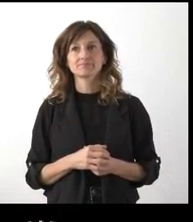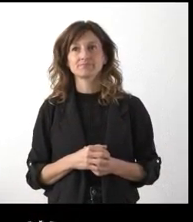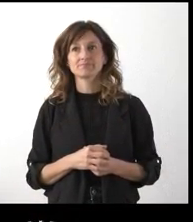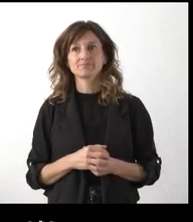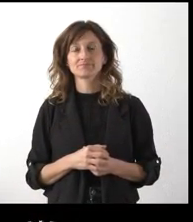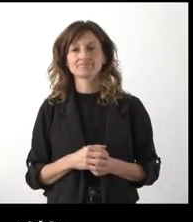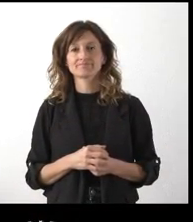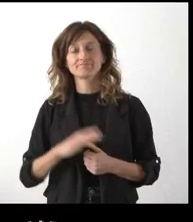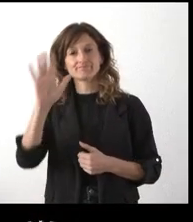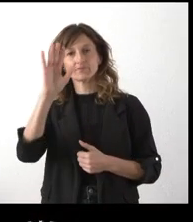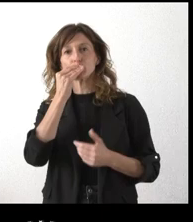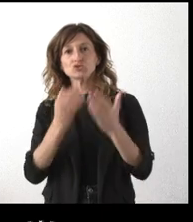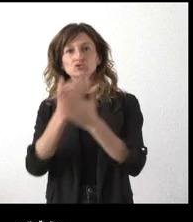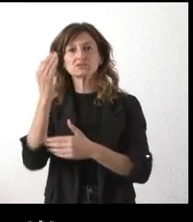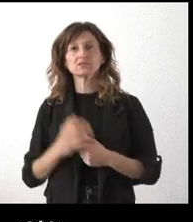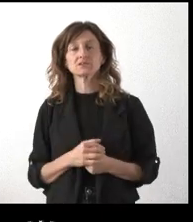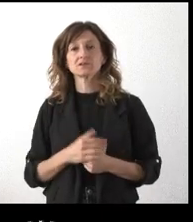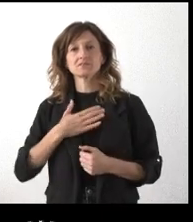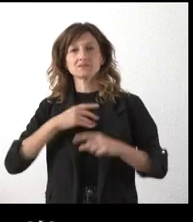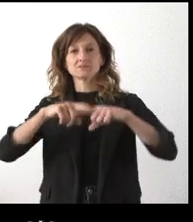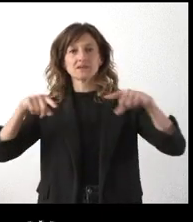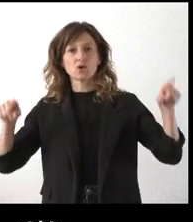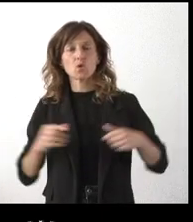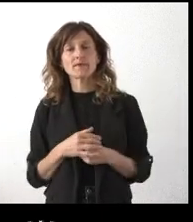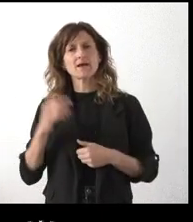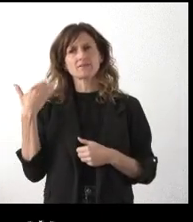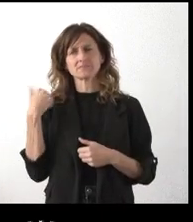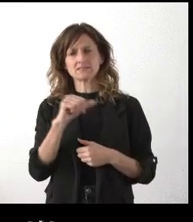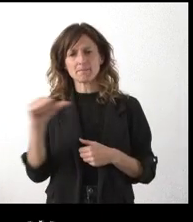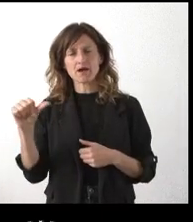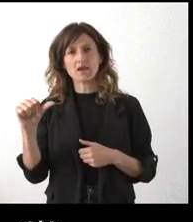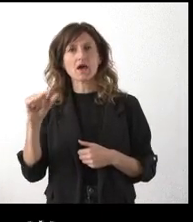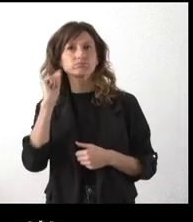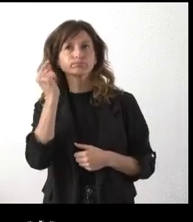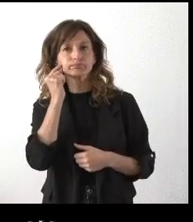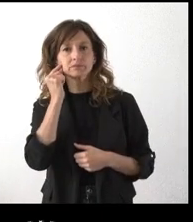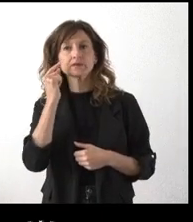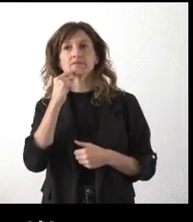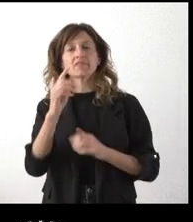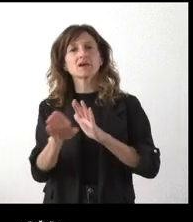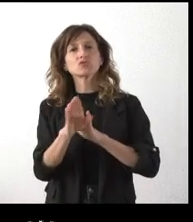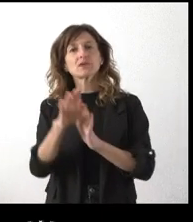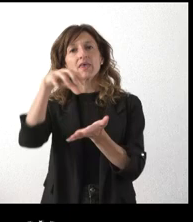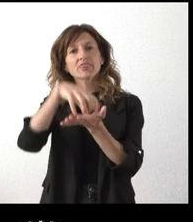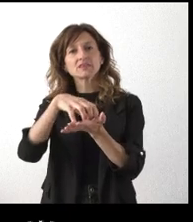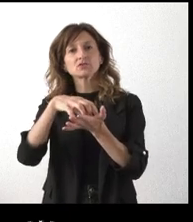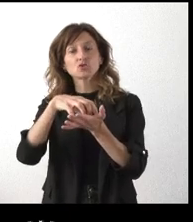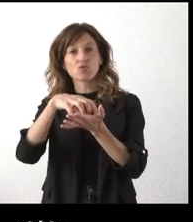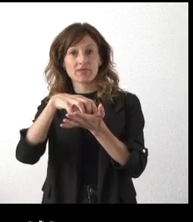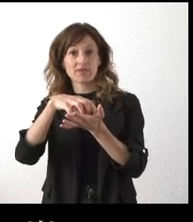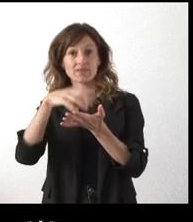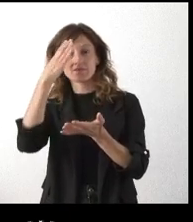Hola Muy buenos días desde Segovia esta semana hemos conocido que suma Silva asumir la continuación del centro de salud